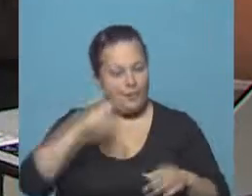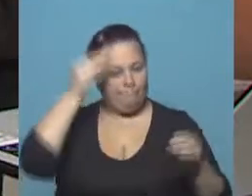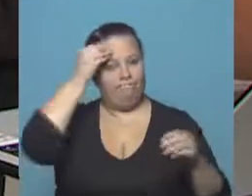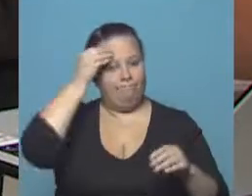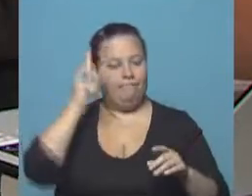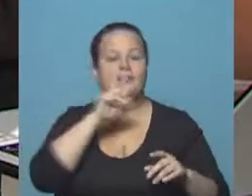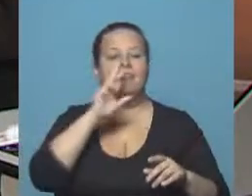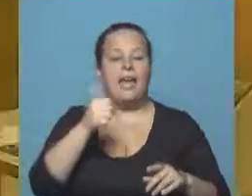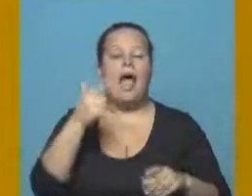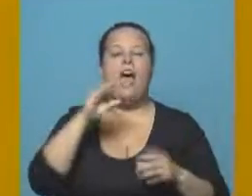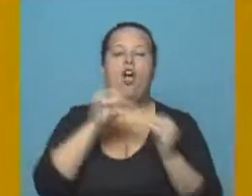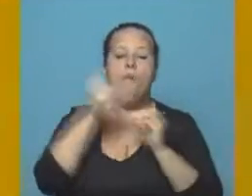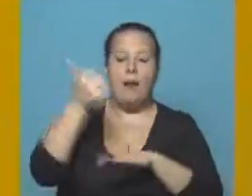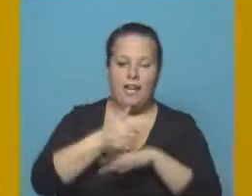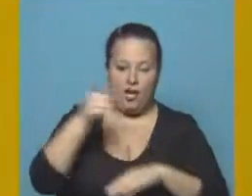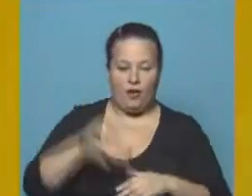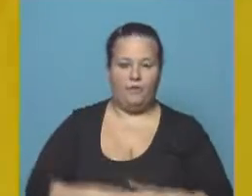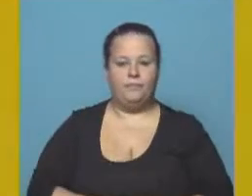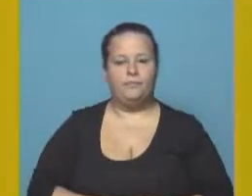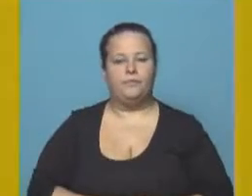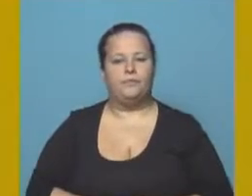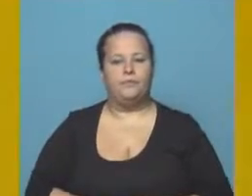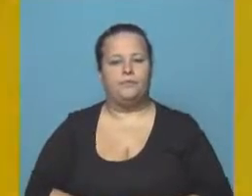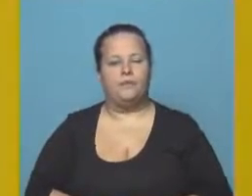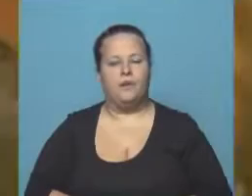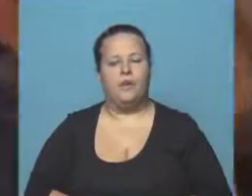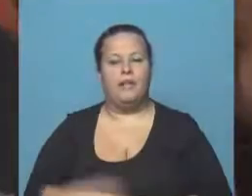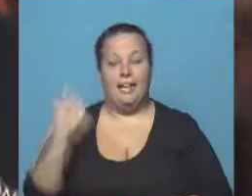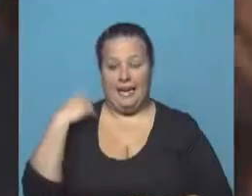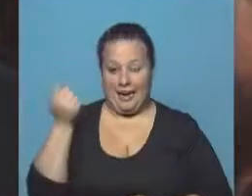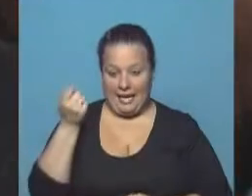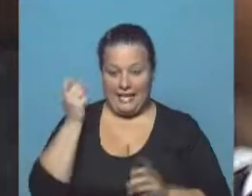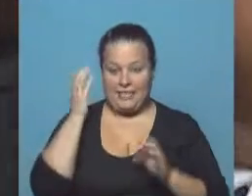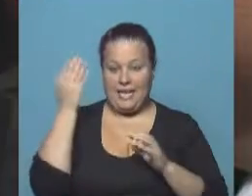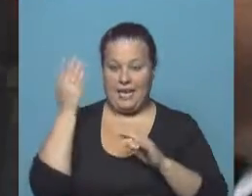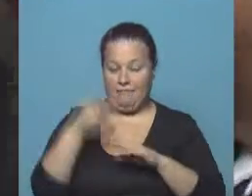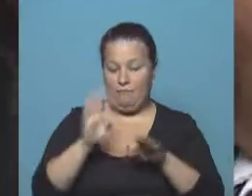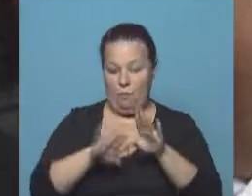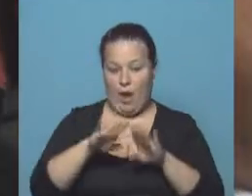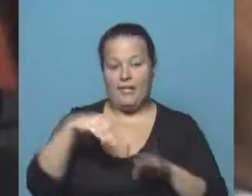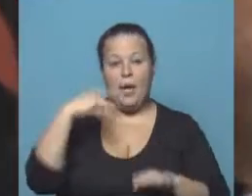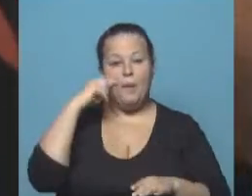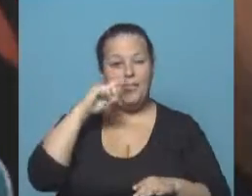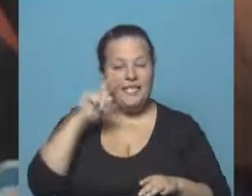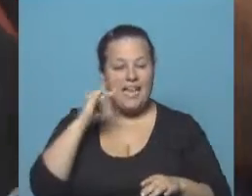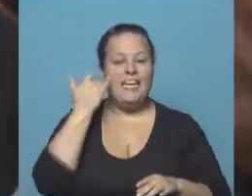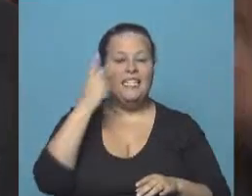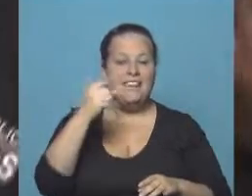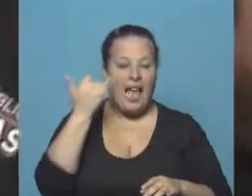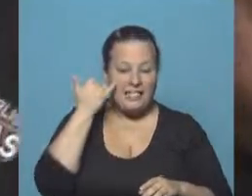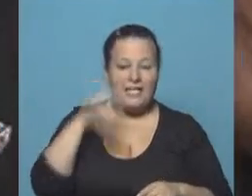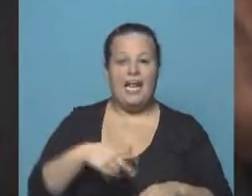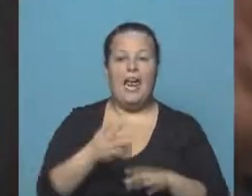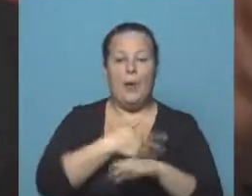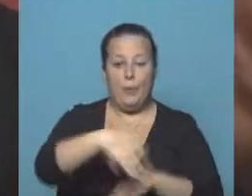Ahí está, con Triaca. Daniel Ayala, nuestro móvil en vivo. Acaban de ingresar en la puerta, estaban Pablo Micheli y Hugo Yasky, está